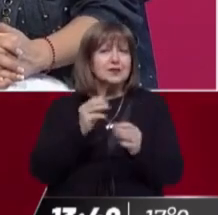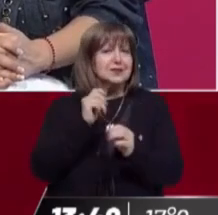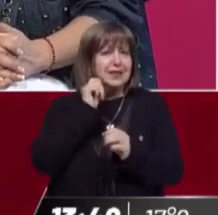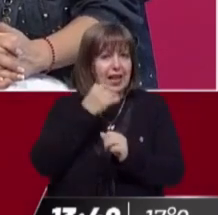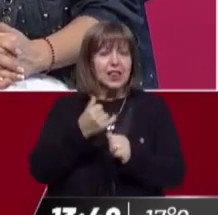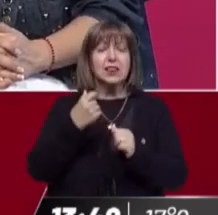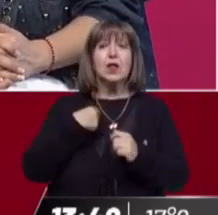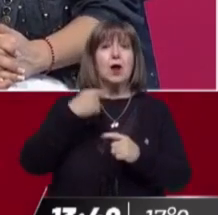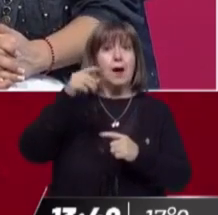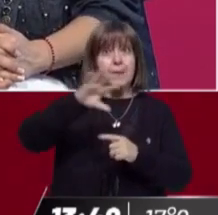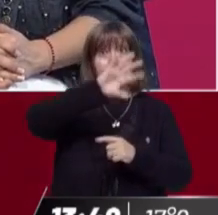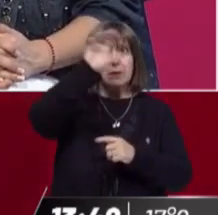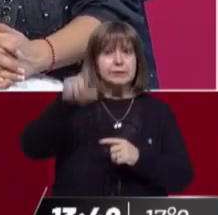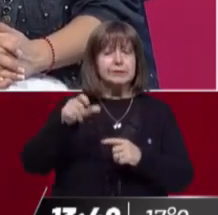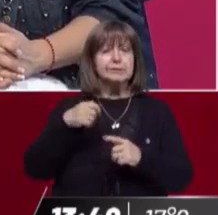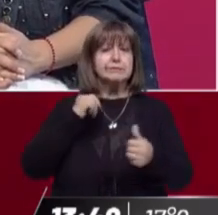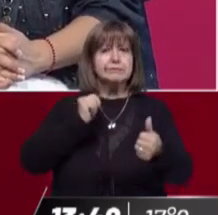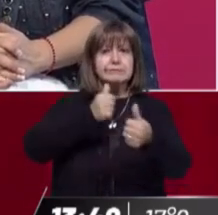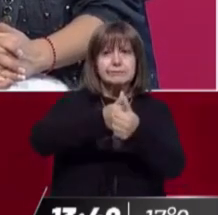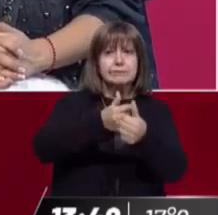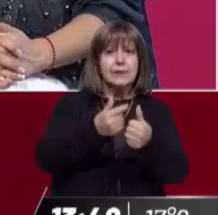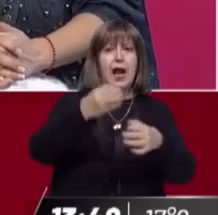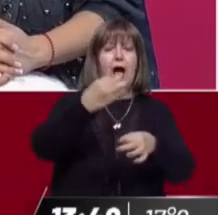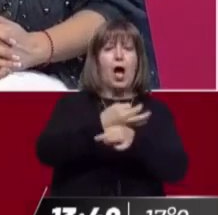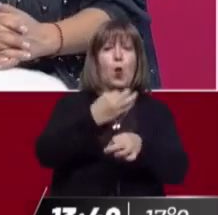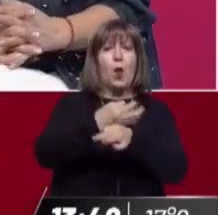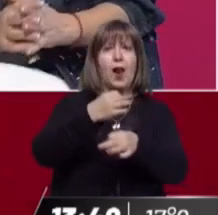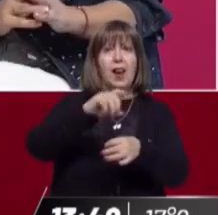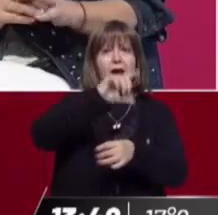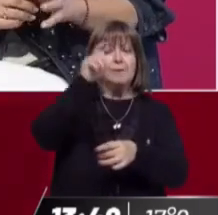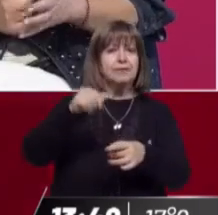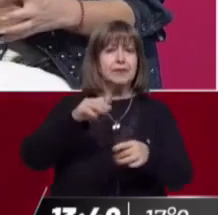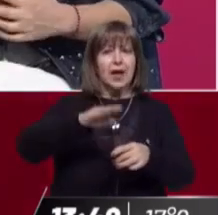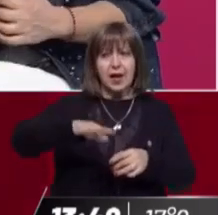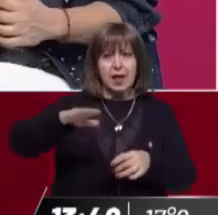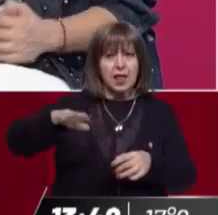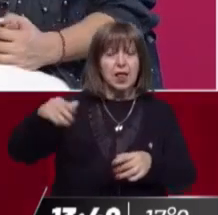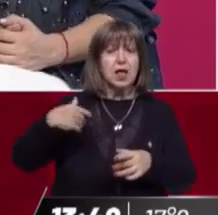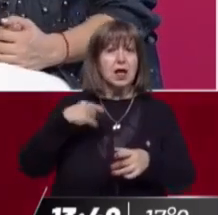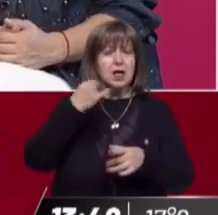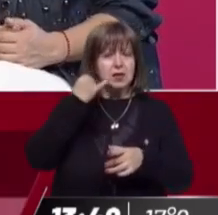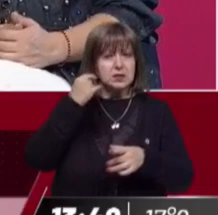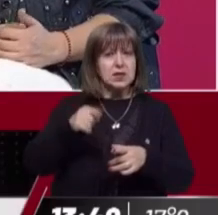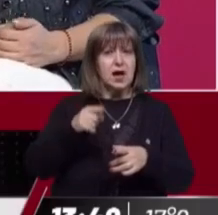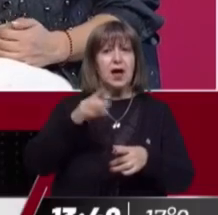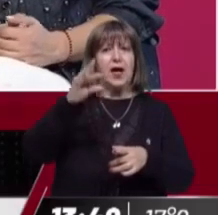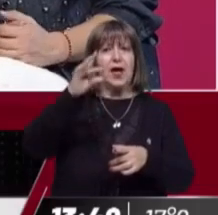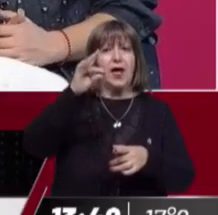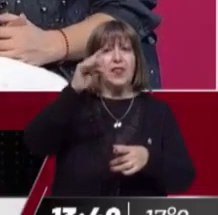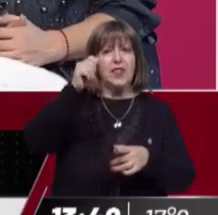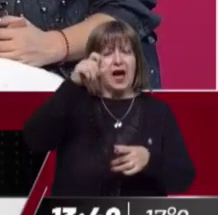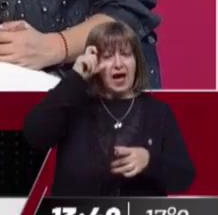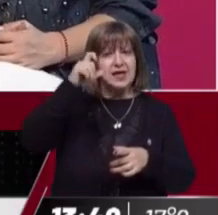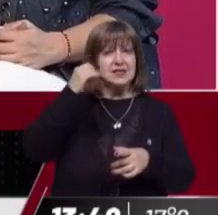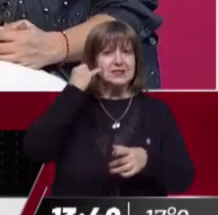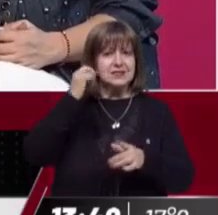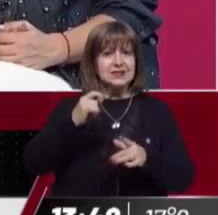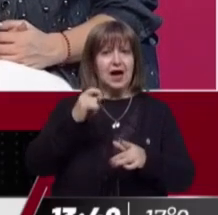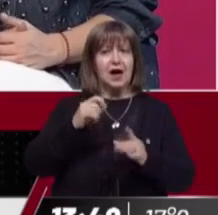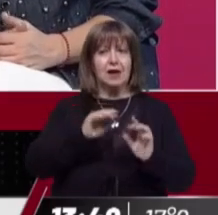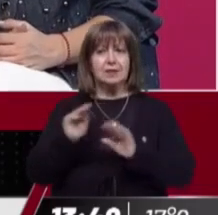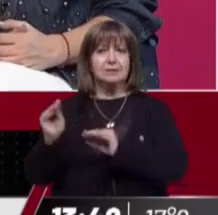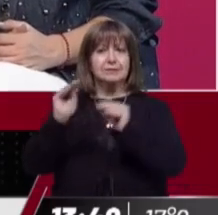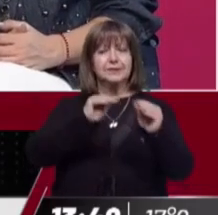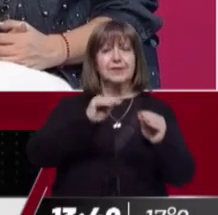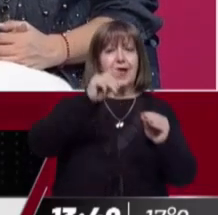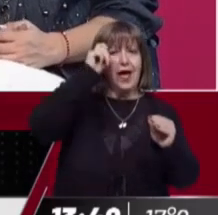La causa por el supuesto abuso en una escuela de La Paz va encauzándose de la DAE. Ya llegó todo a Leti, que